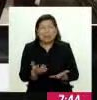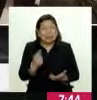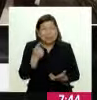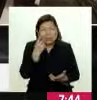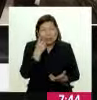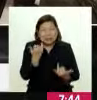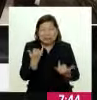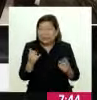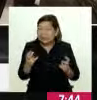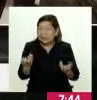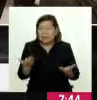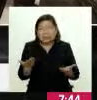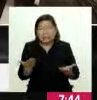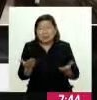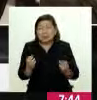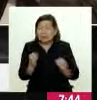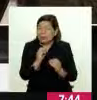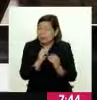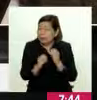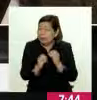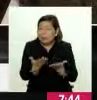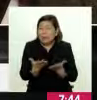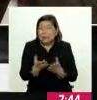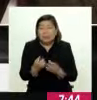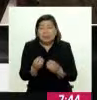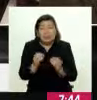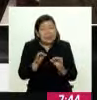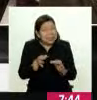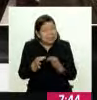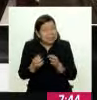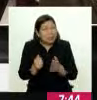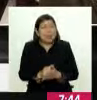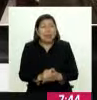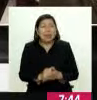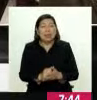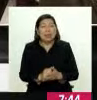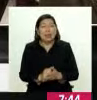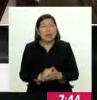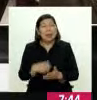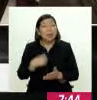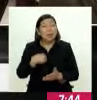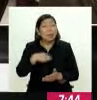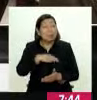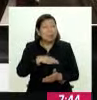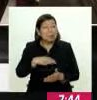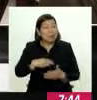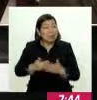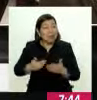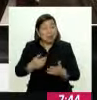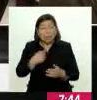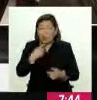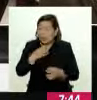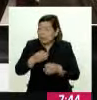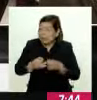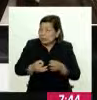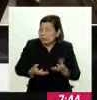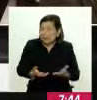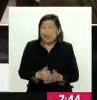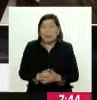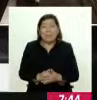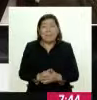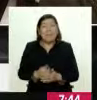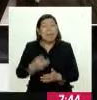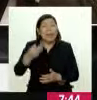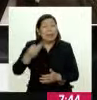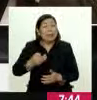conocen de este tema, ¿no? Y tratando de hacer docencia sobre este asunto, por eso yo al ministro de Justicia en su anterior visita trataba, como